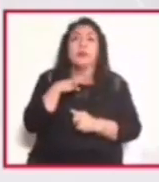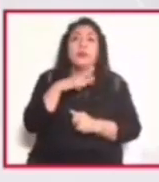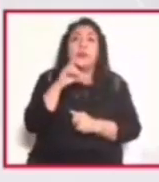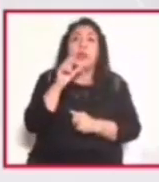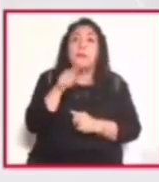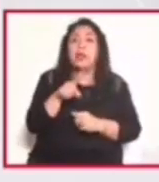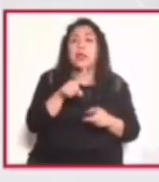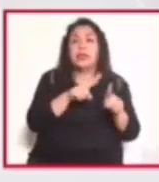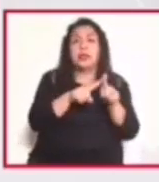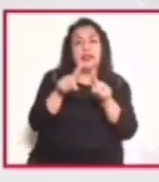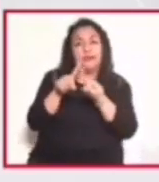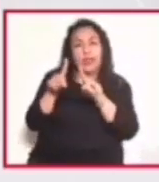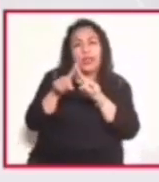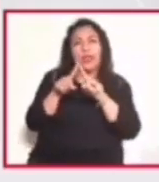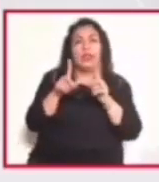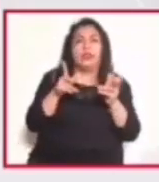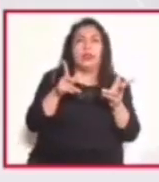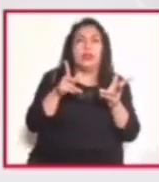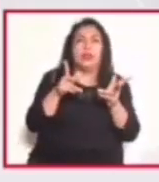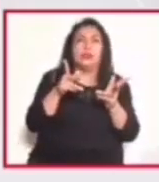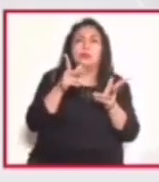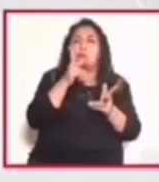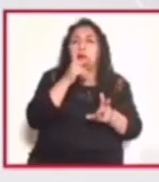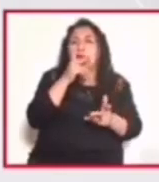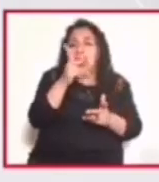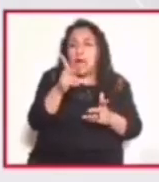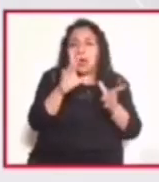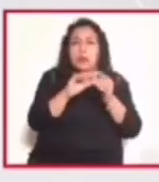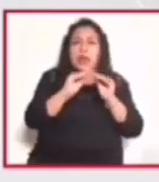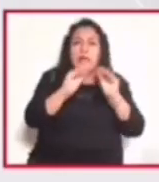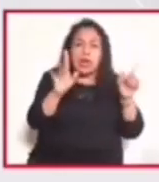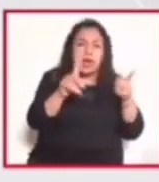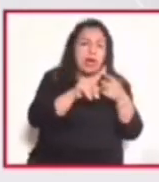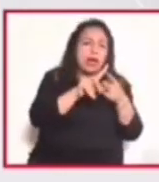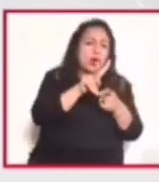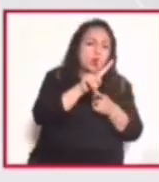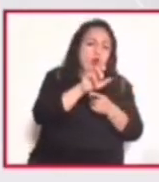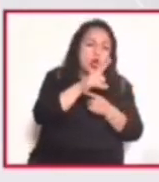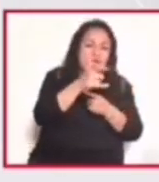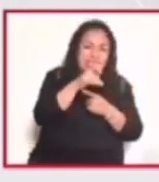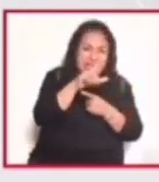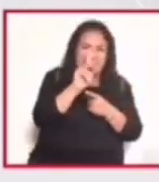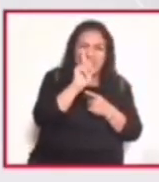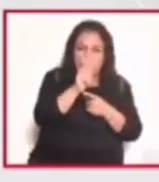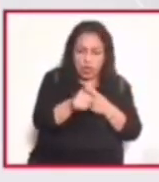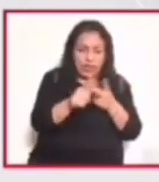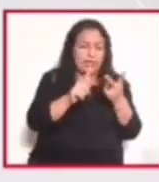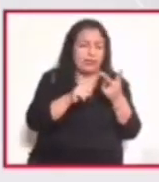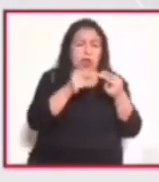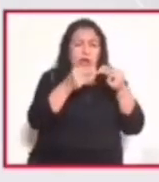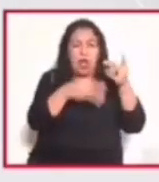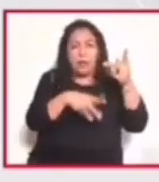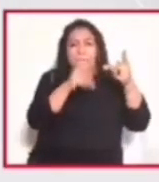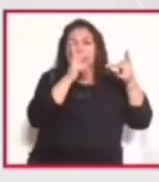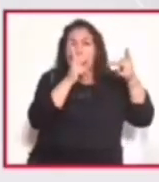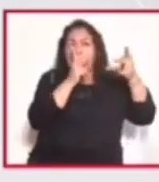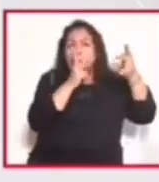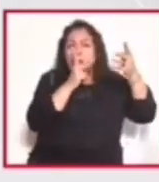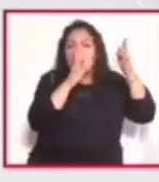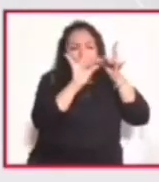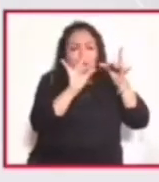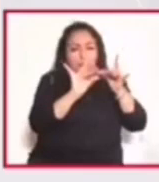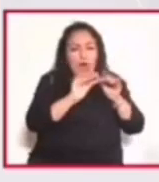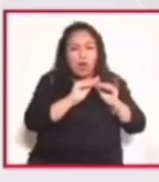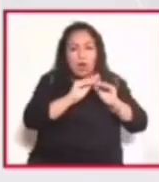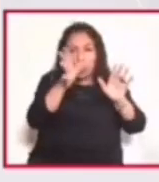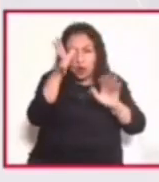Trae diferentes denominaciones y digamos que aclaramos qué es violencia de género, qué es todos los que están involucrados en el